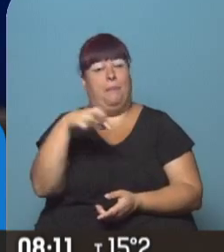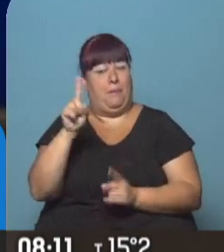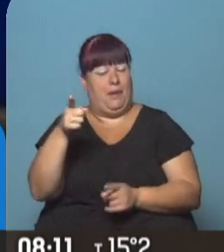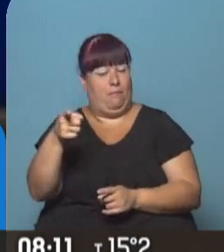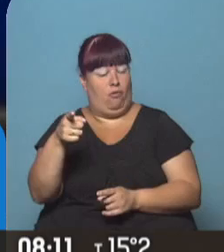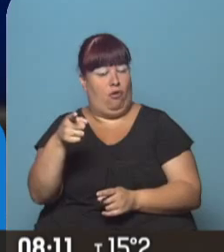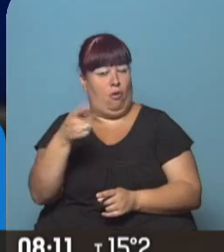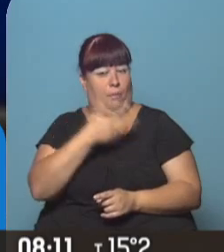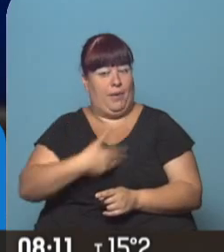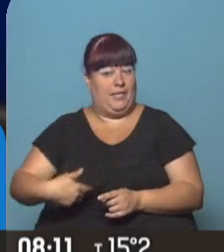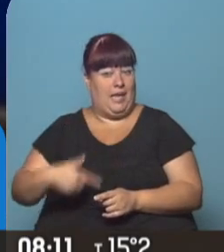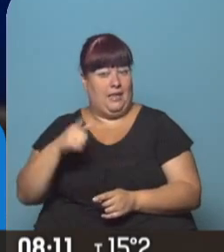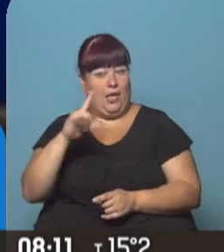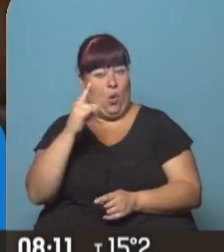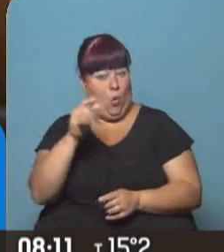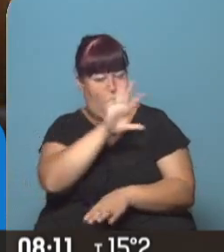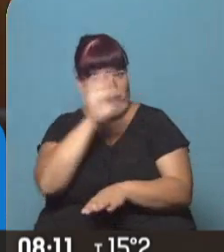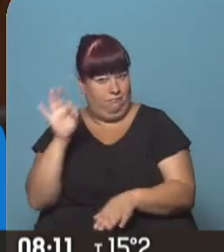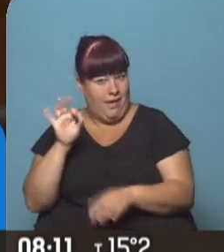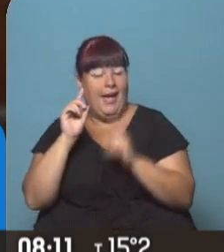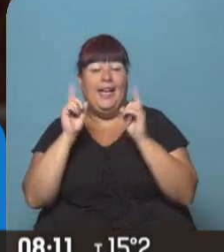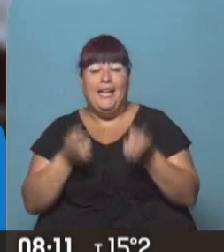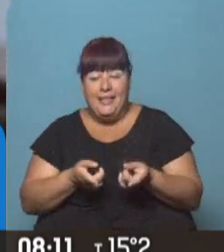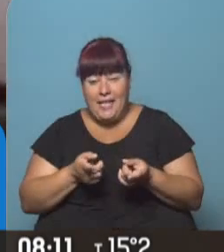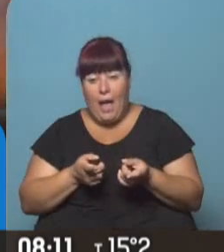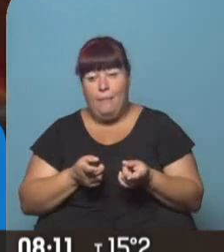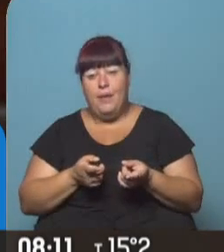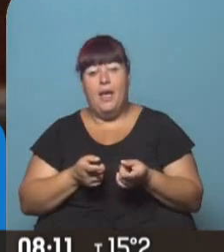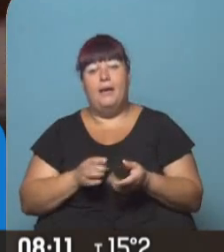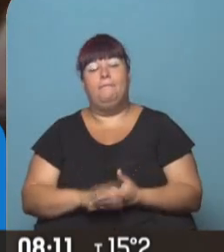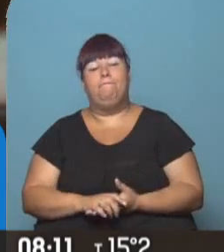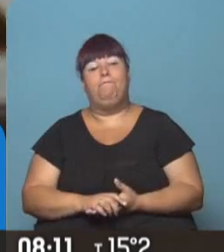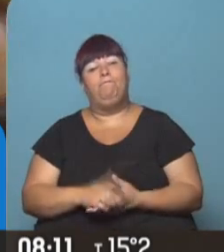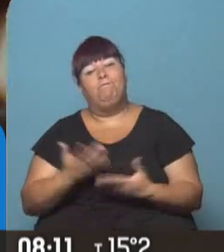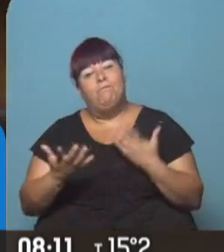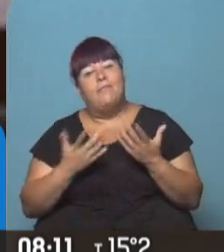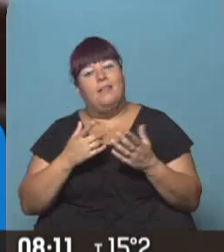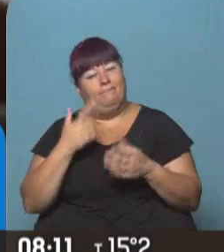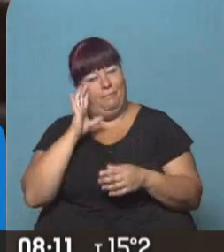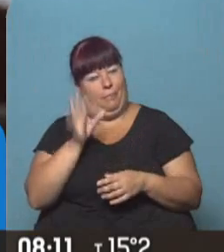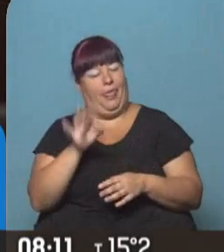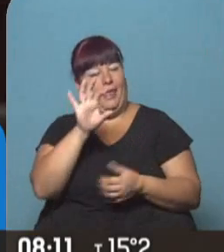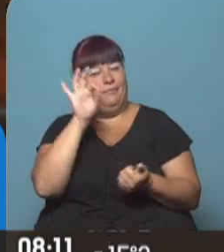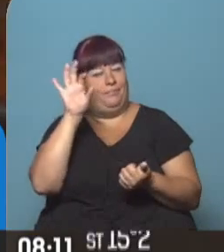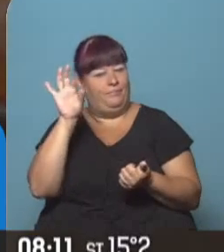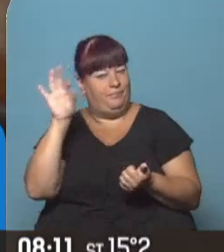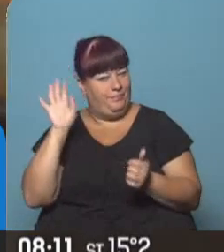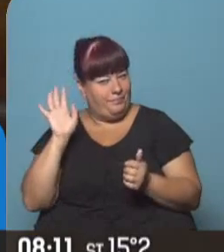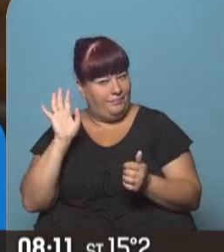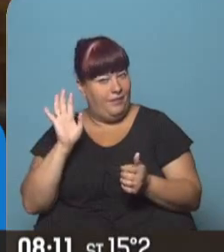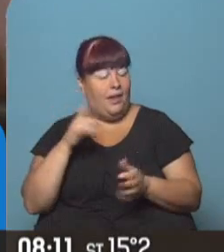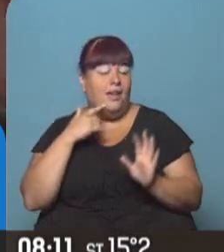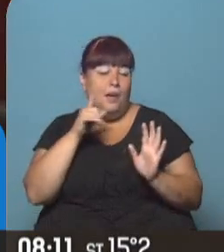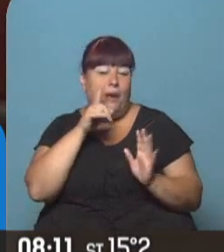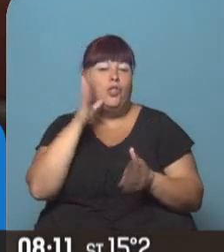propio presidente Lula. Al mismo tiempo, hay una clara selectividad, al